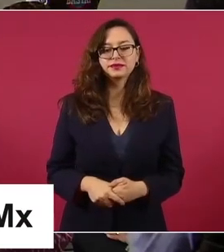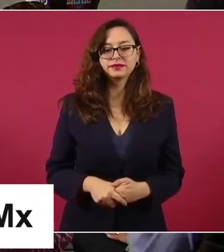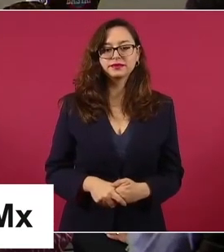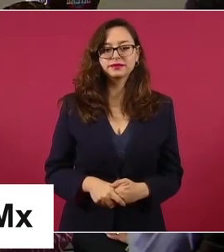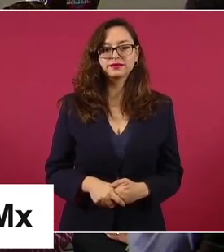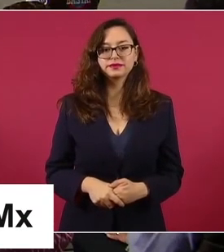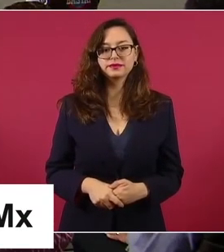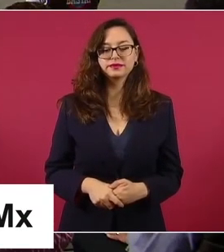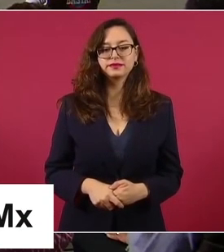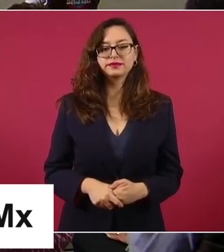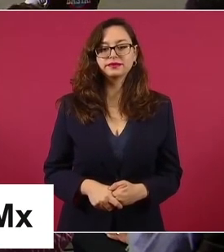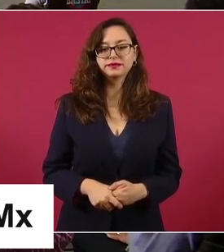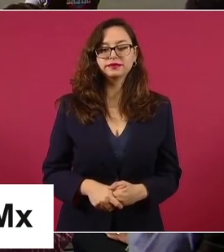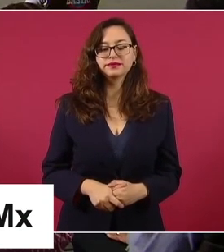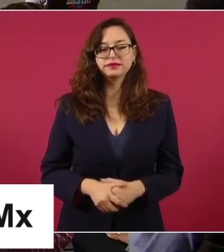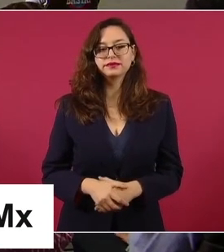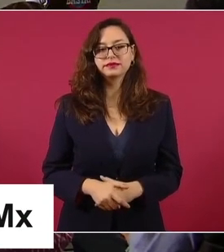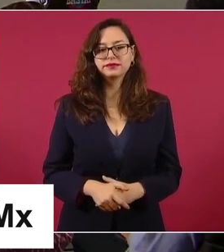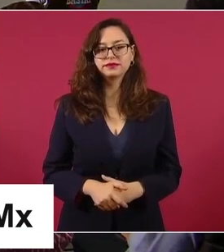Adelante.